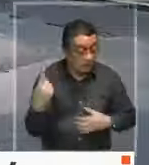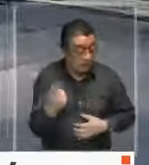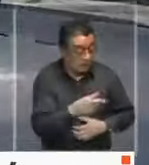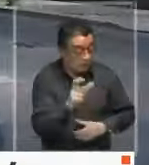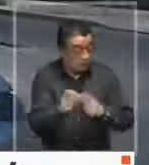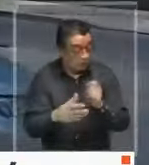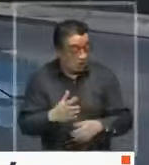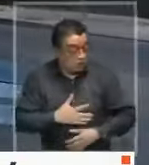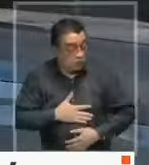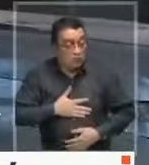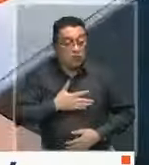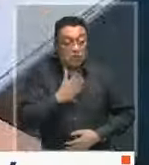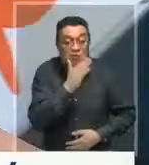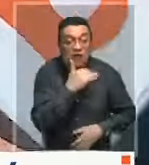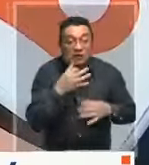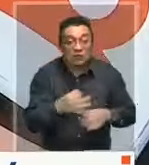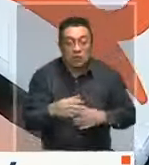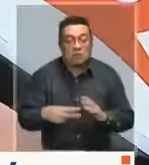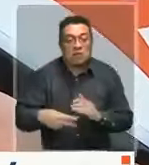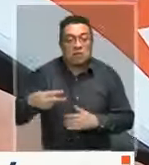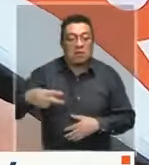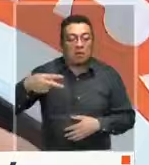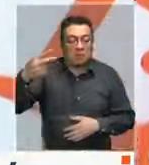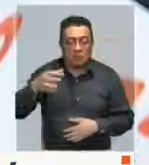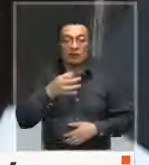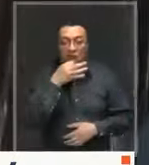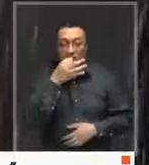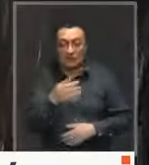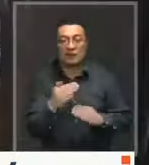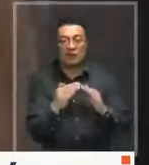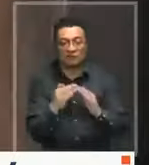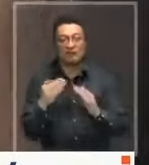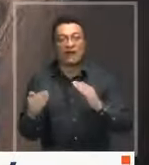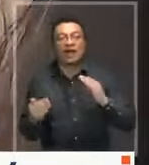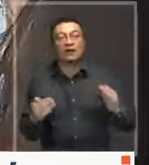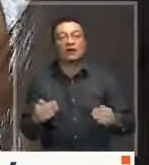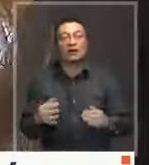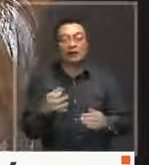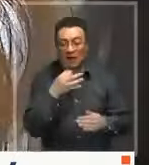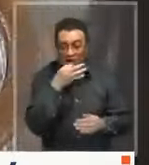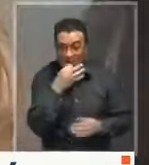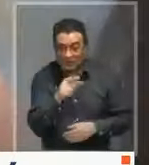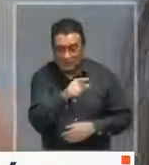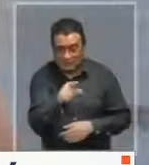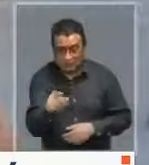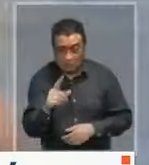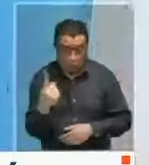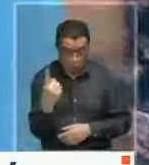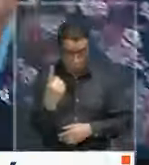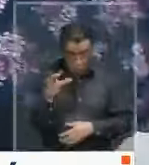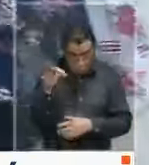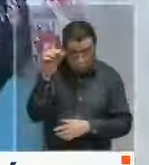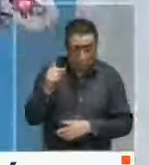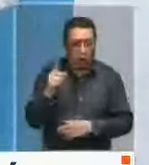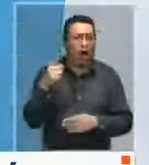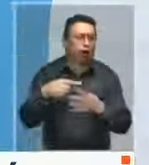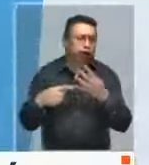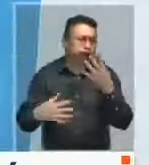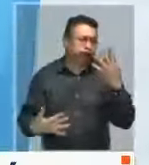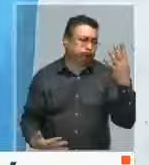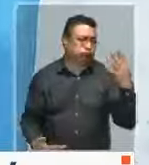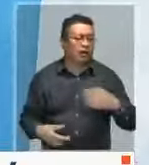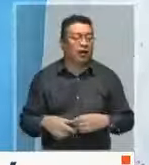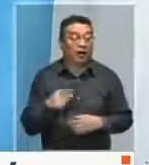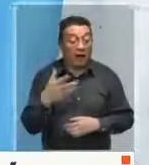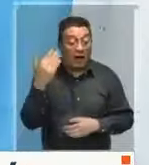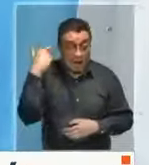inseguridad en el barrio se acrecienta. Así lo afirman sus vecinos, que dicen que esto no es para nada un hecho aislado. La otra vez, por ejemplo, había unas